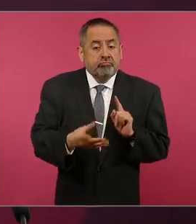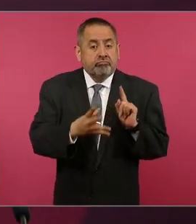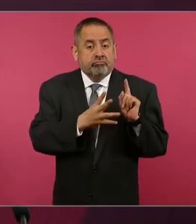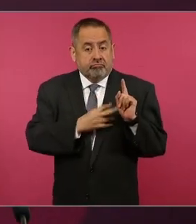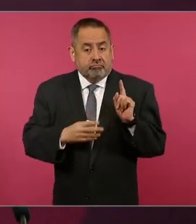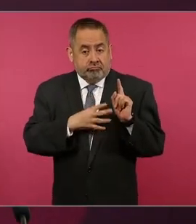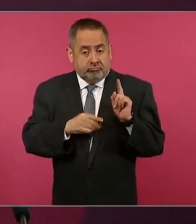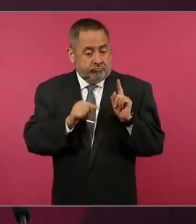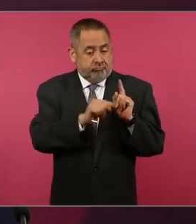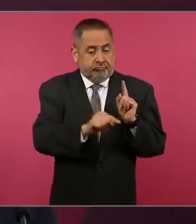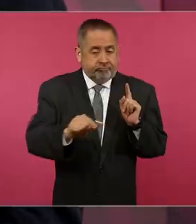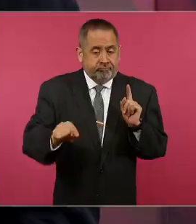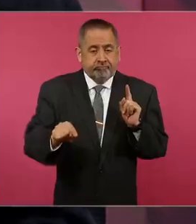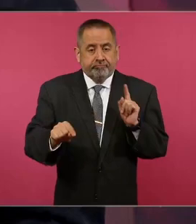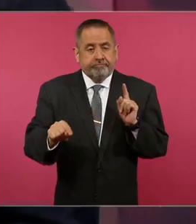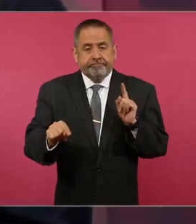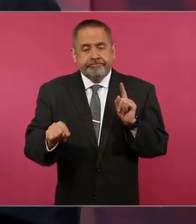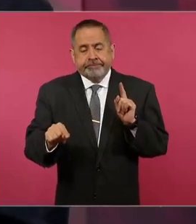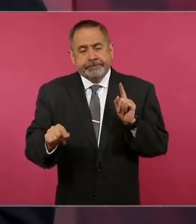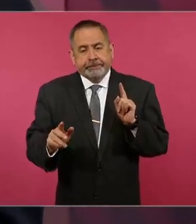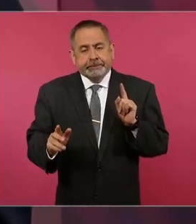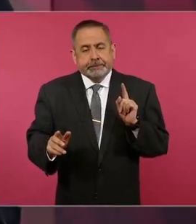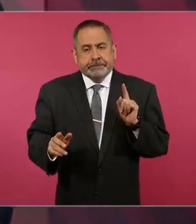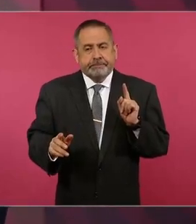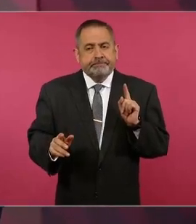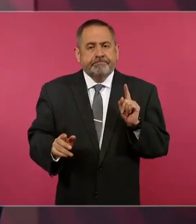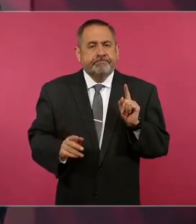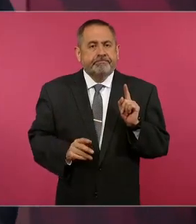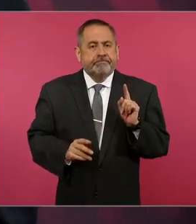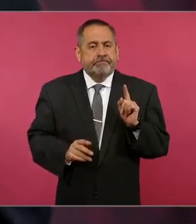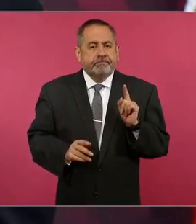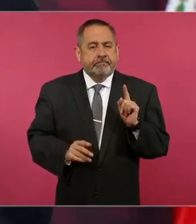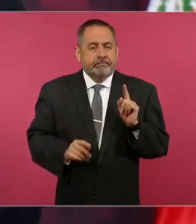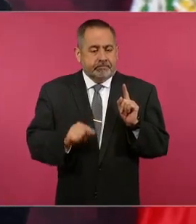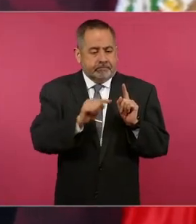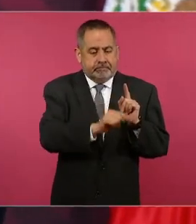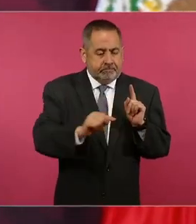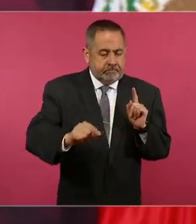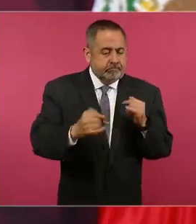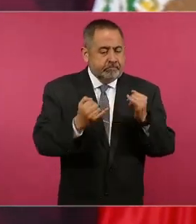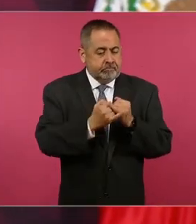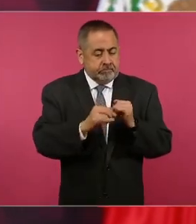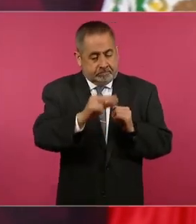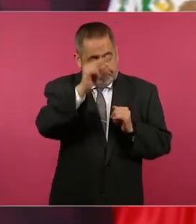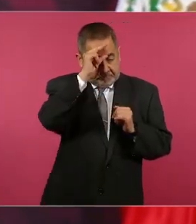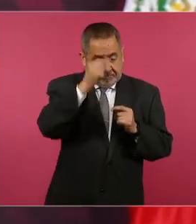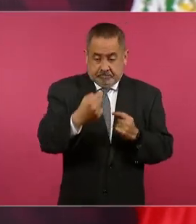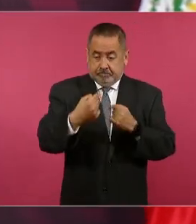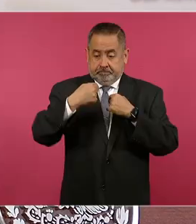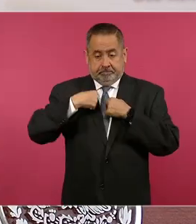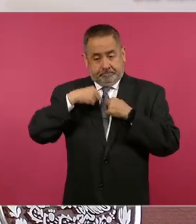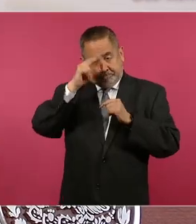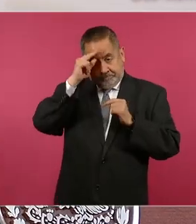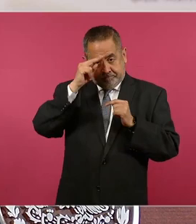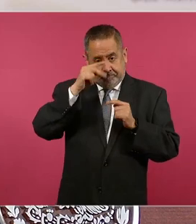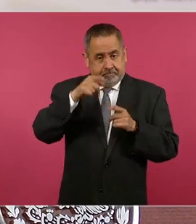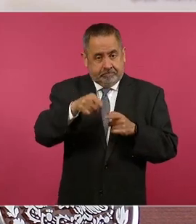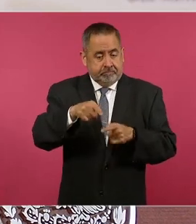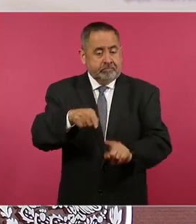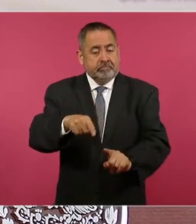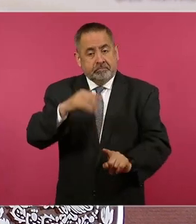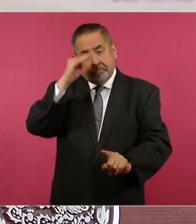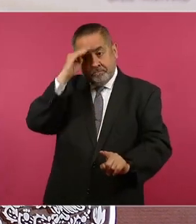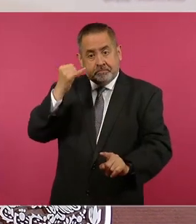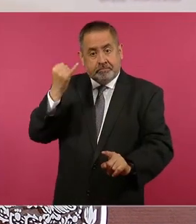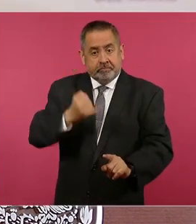no son tan inteligentes como ellos piensan